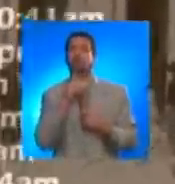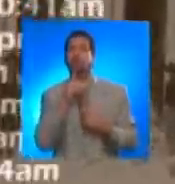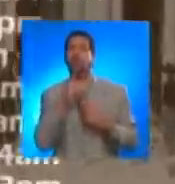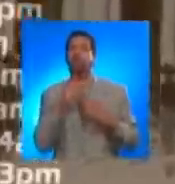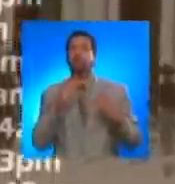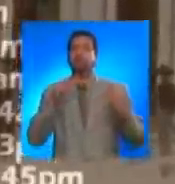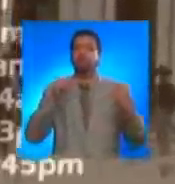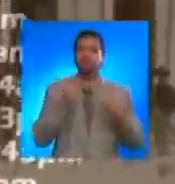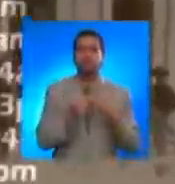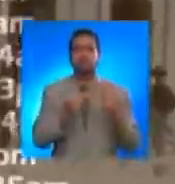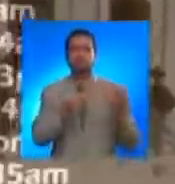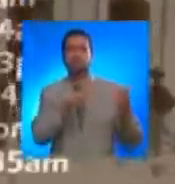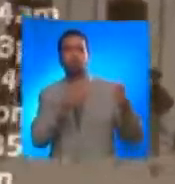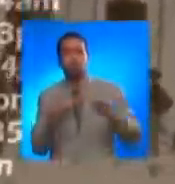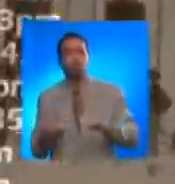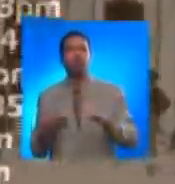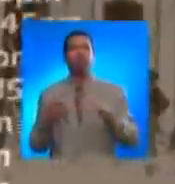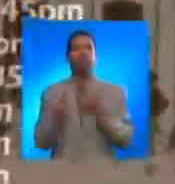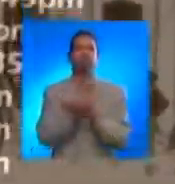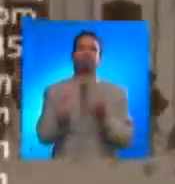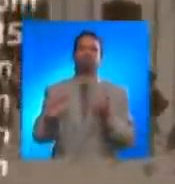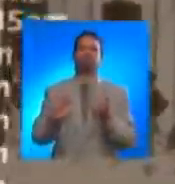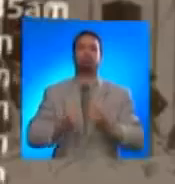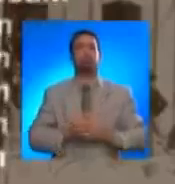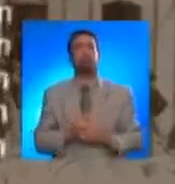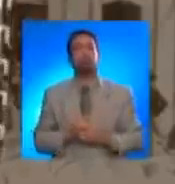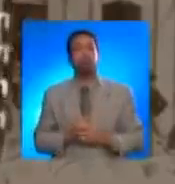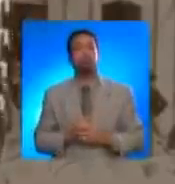fallas. Extendiéndose desde Fajardo hacia el